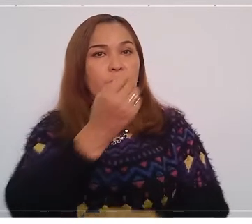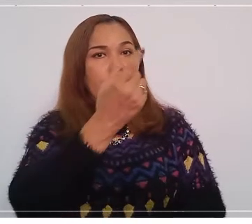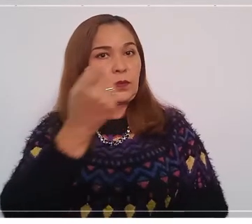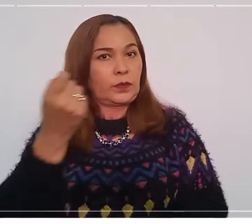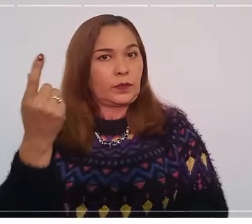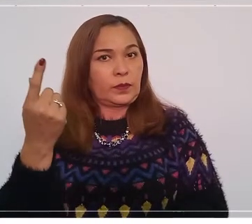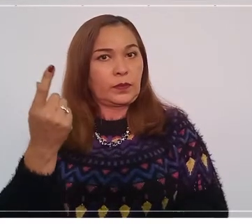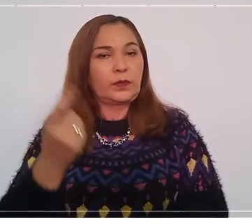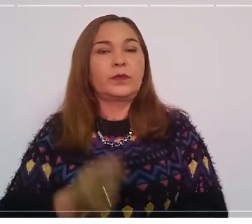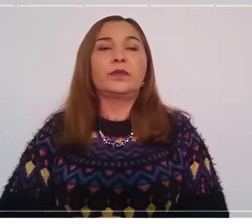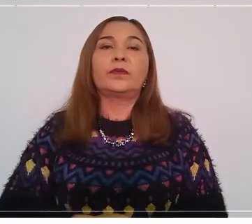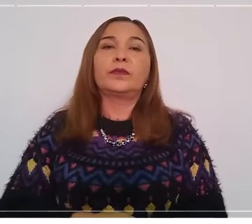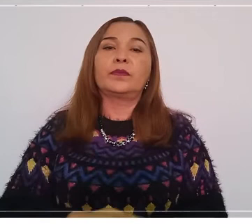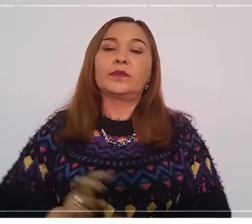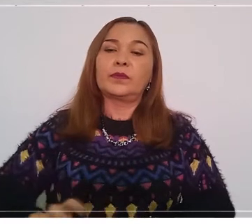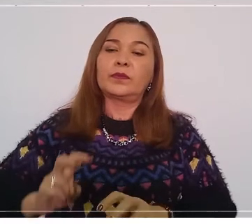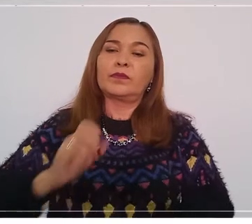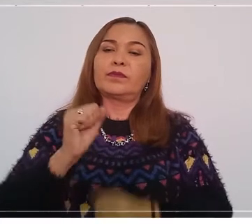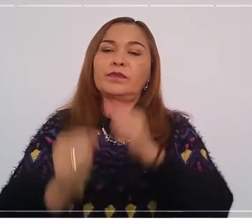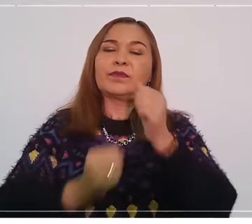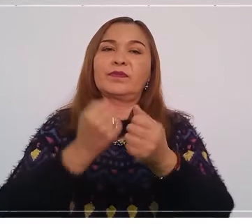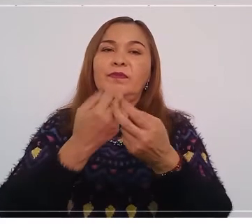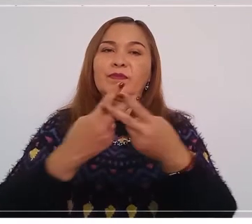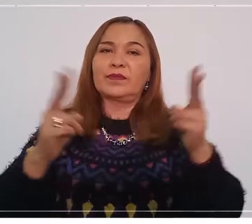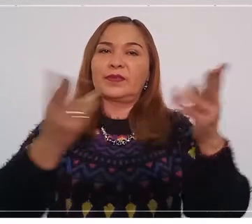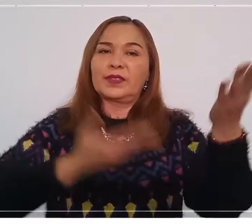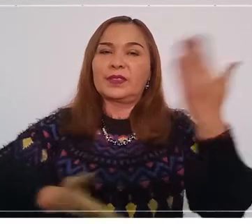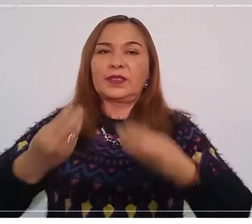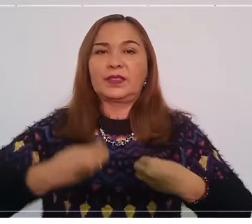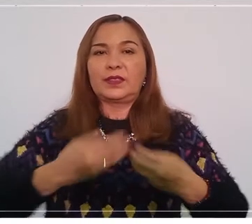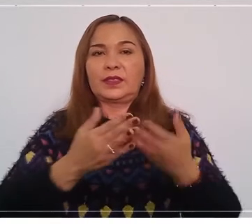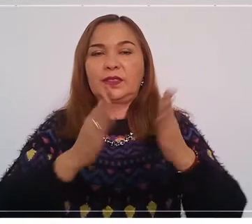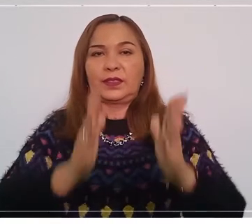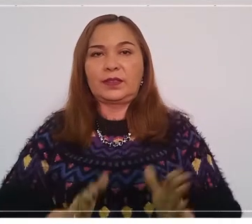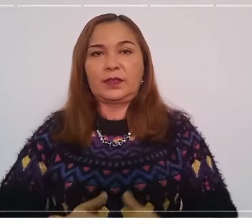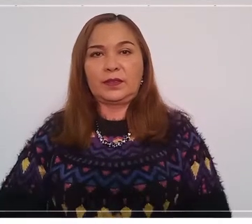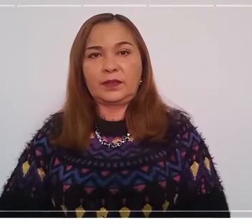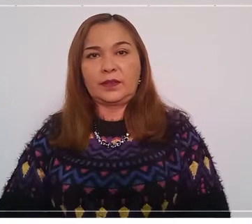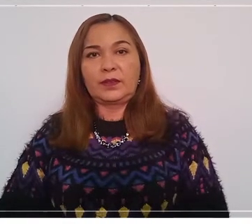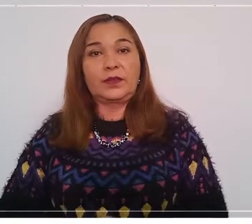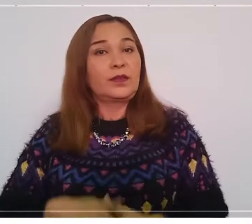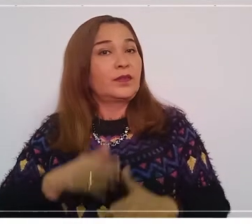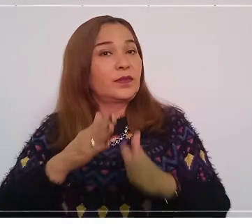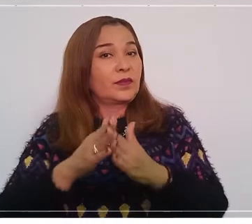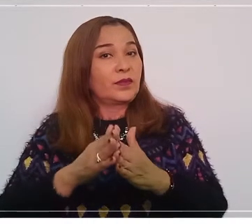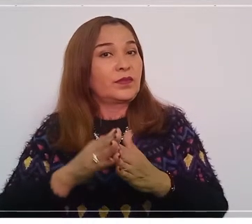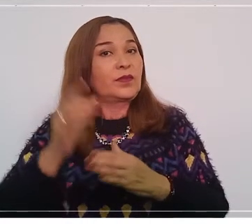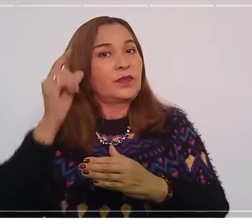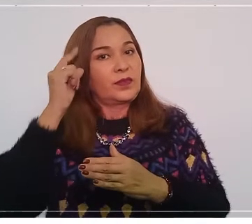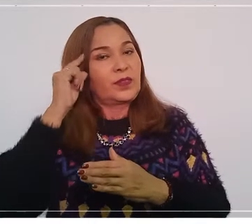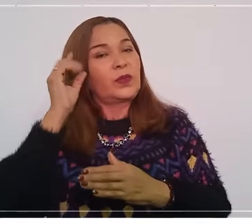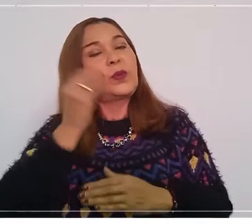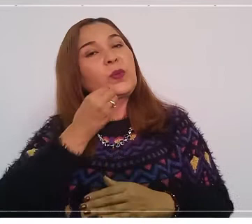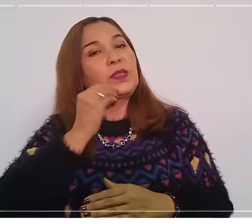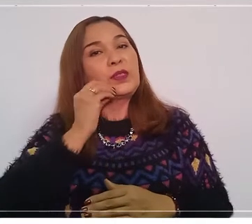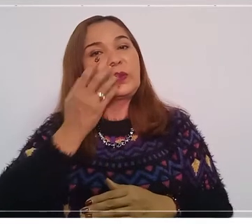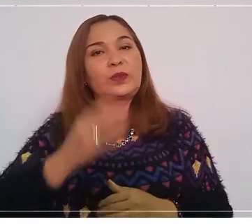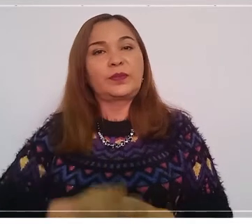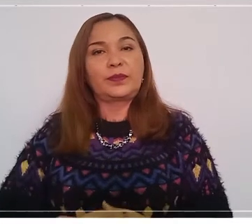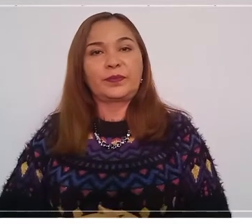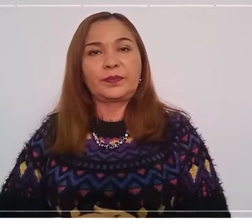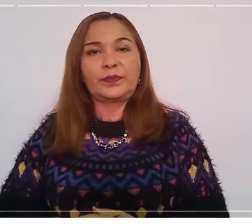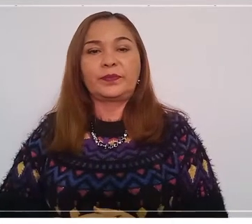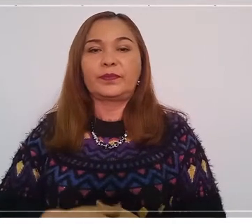11 carrera caminata por la paz y la convivencia estudiantil en el marco del día de la juventud